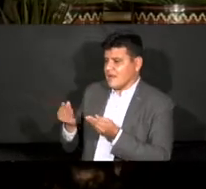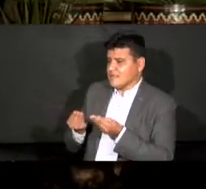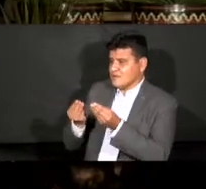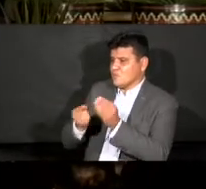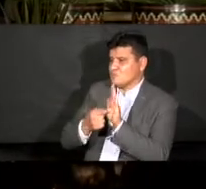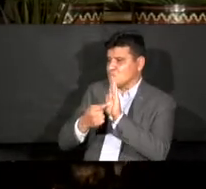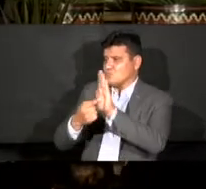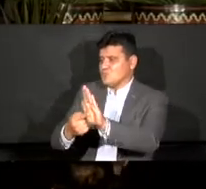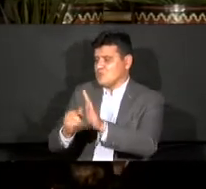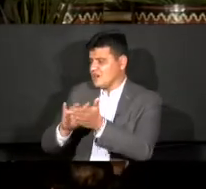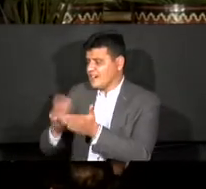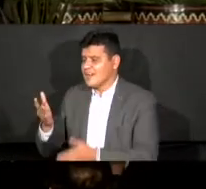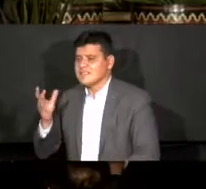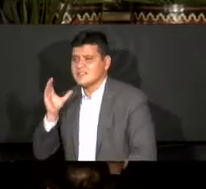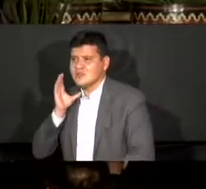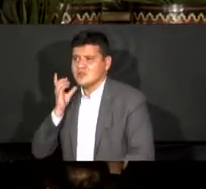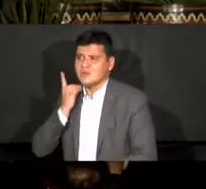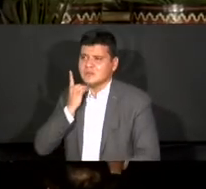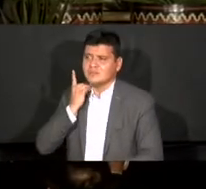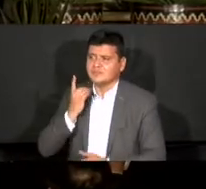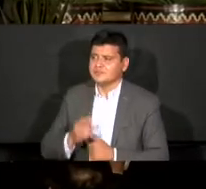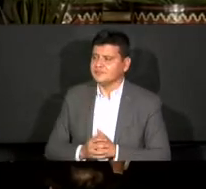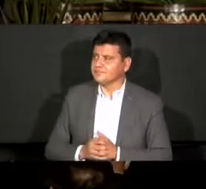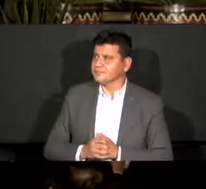al Congreso del Estado.